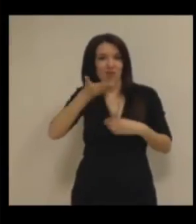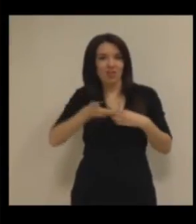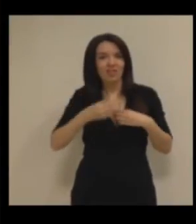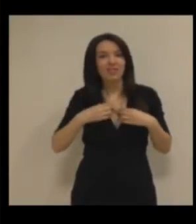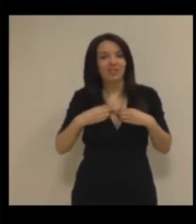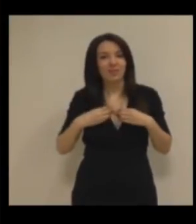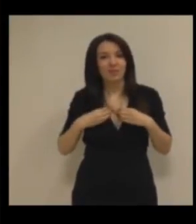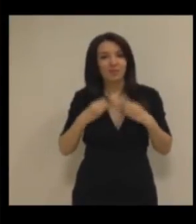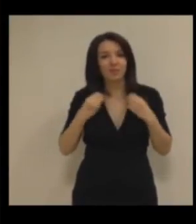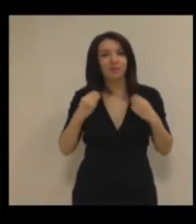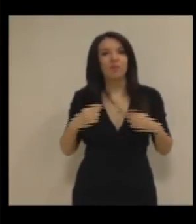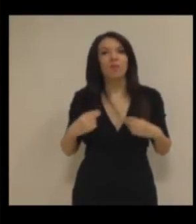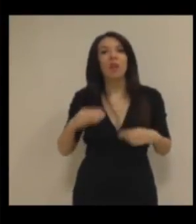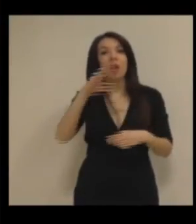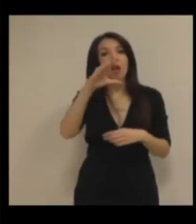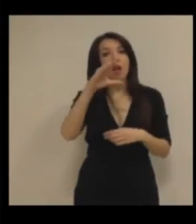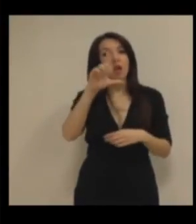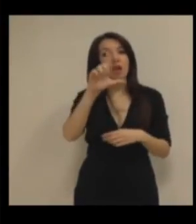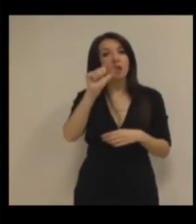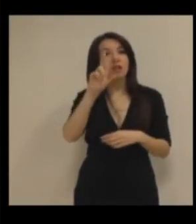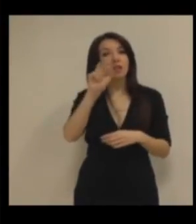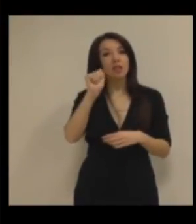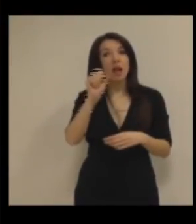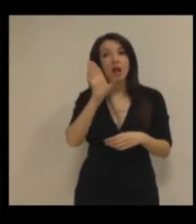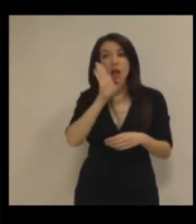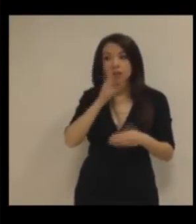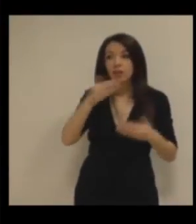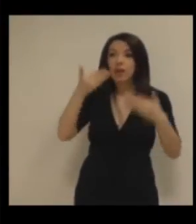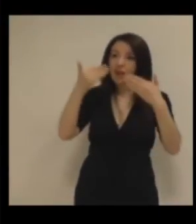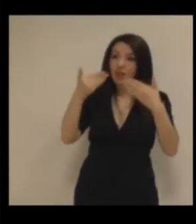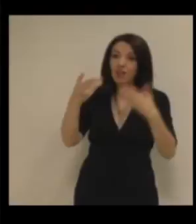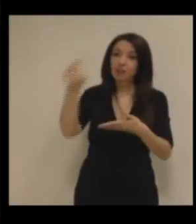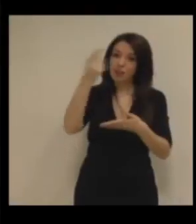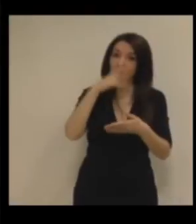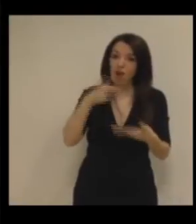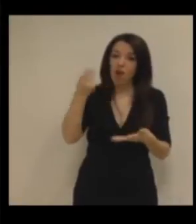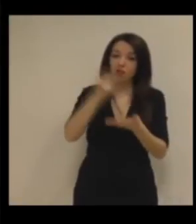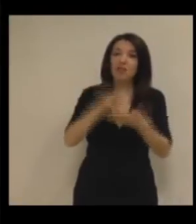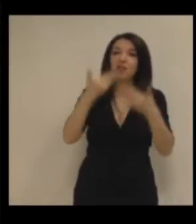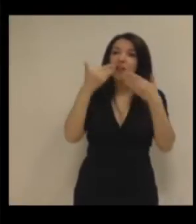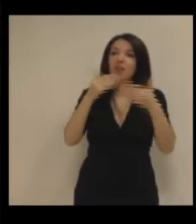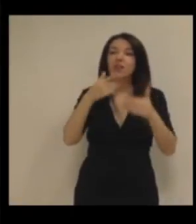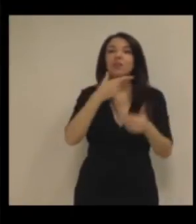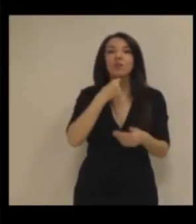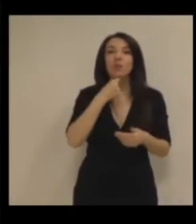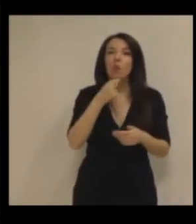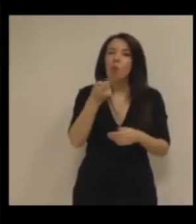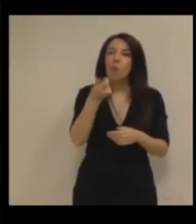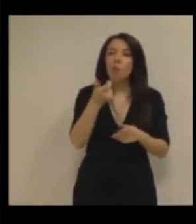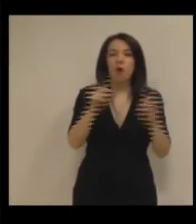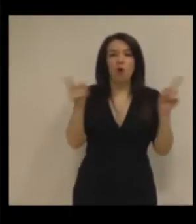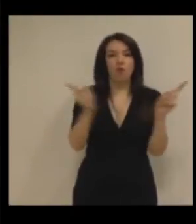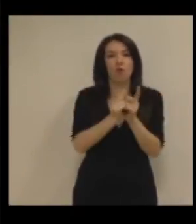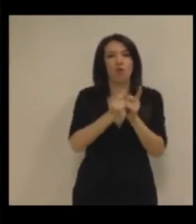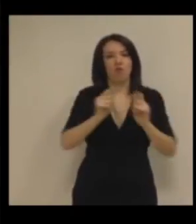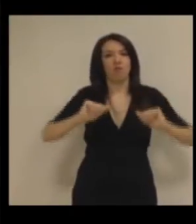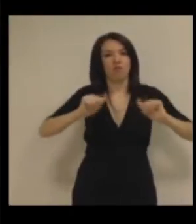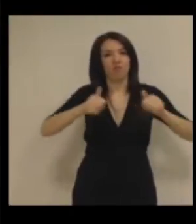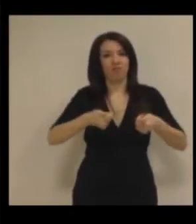importante. Clara, te he dado las gracias antes, te las vuelvo a dar y me gustaría que hicieras una breve